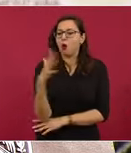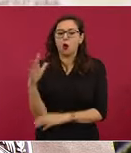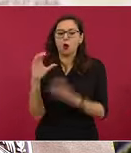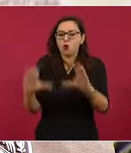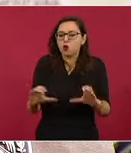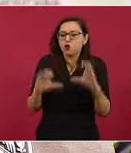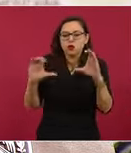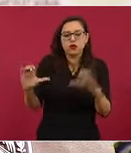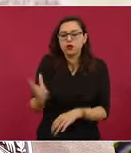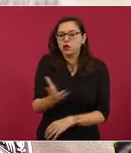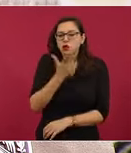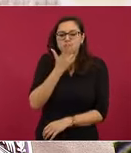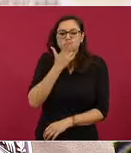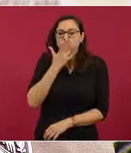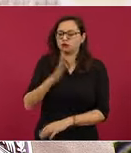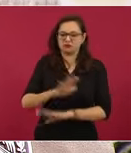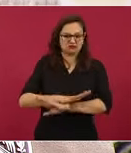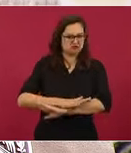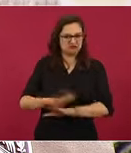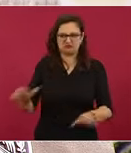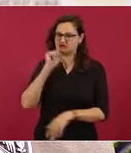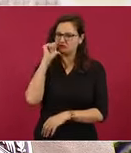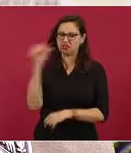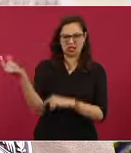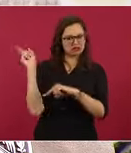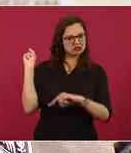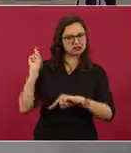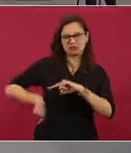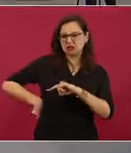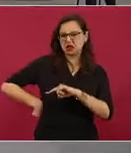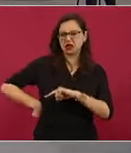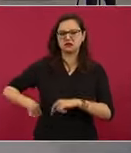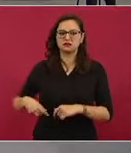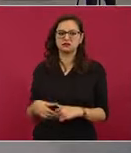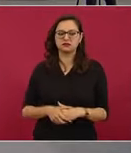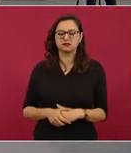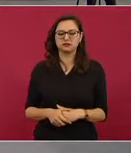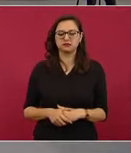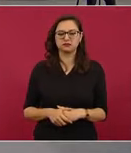zona de reserva protegida.